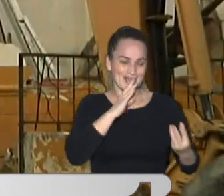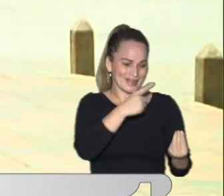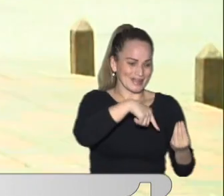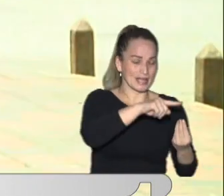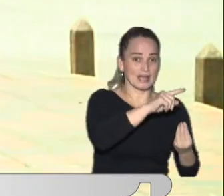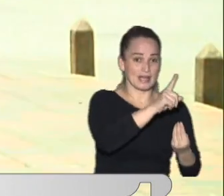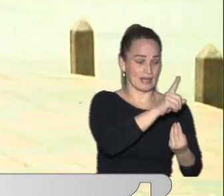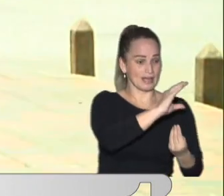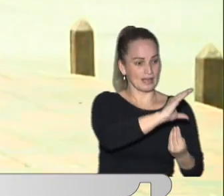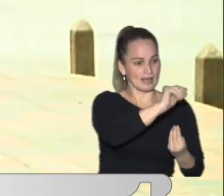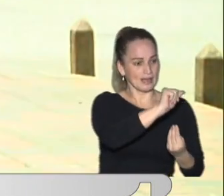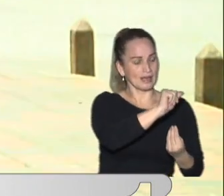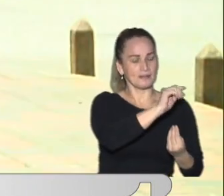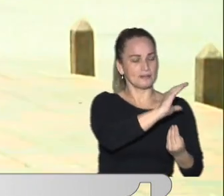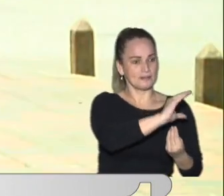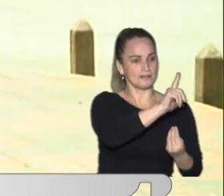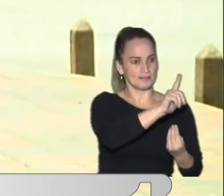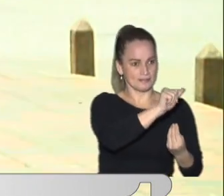Golfo.